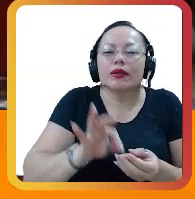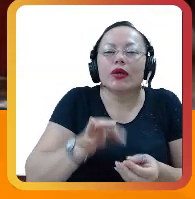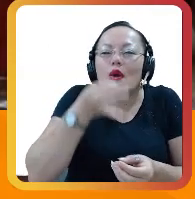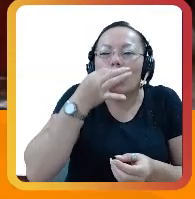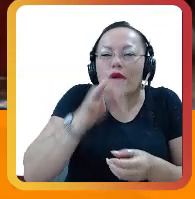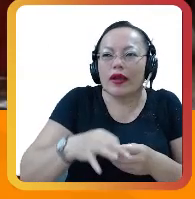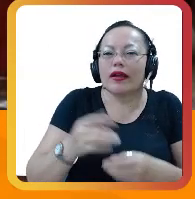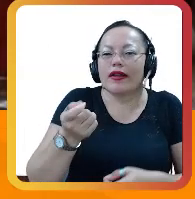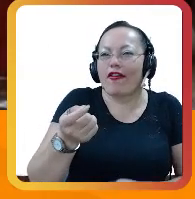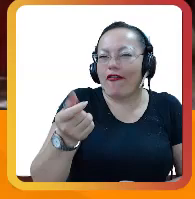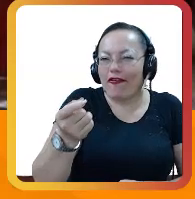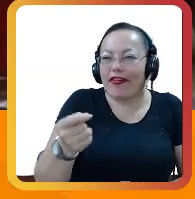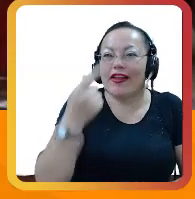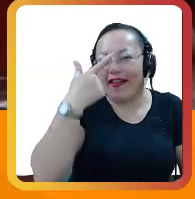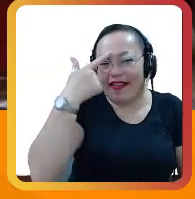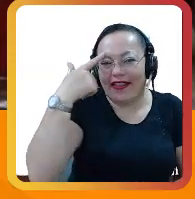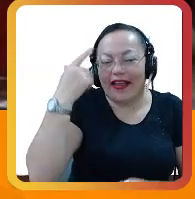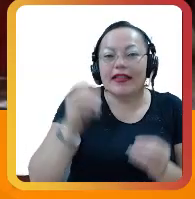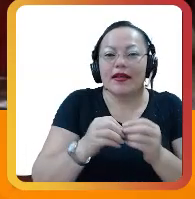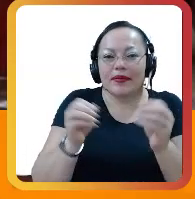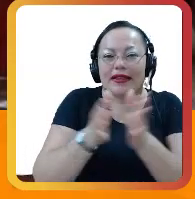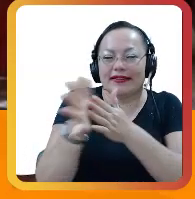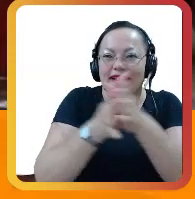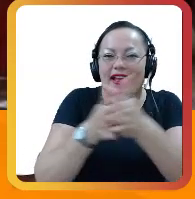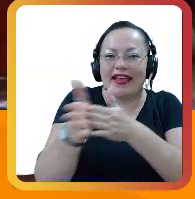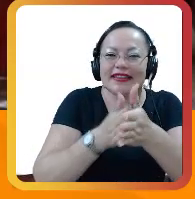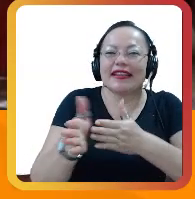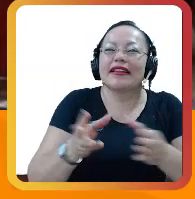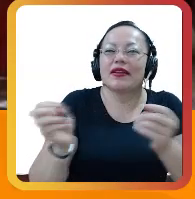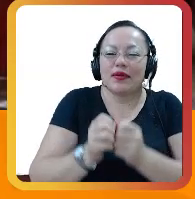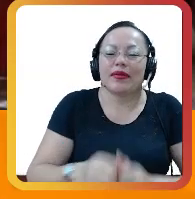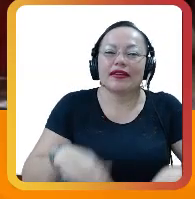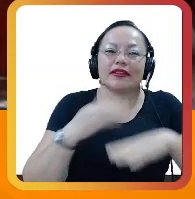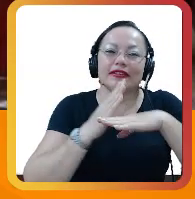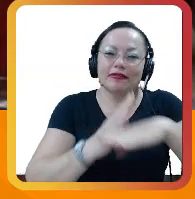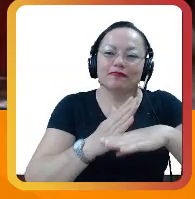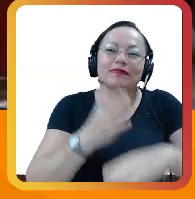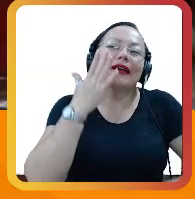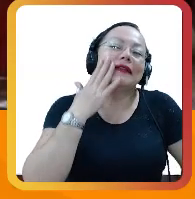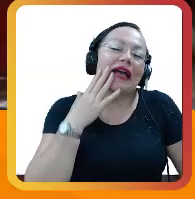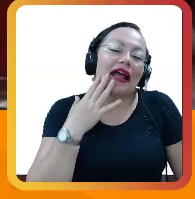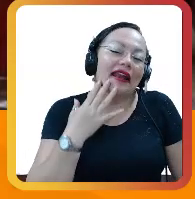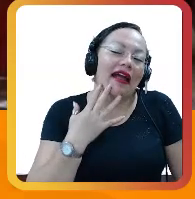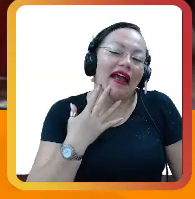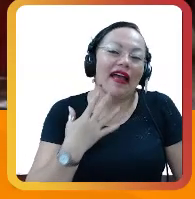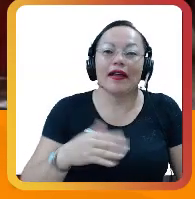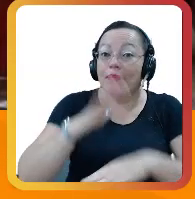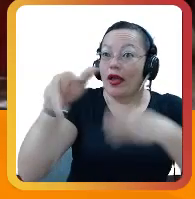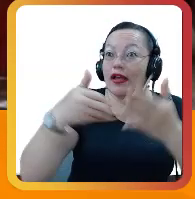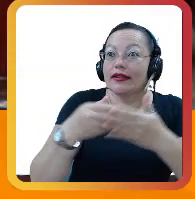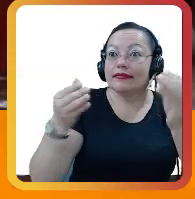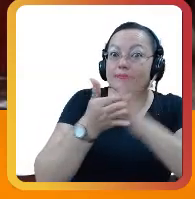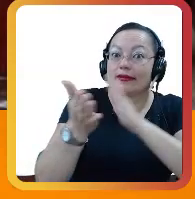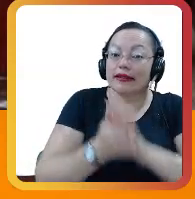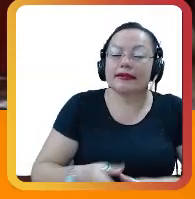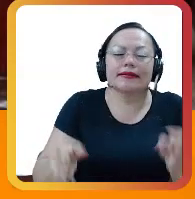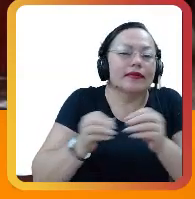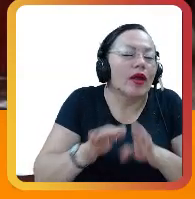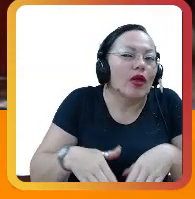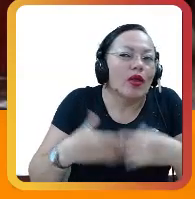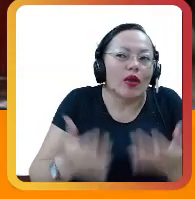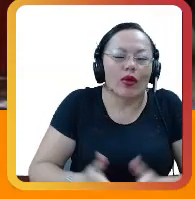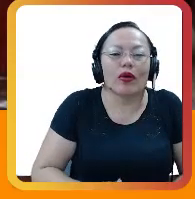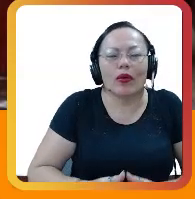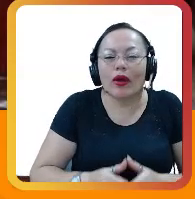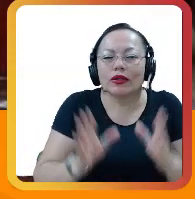los frijoles negros y hasta el chocolate ayudan a combatir la anemia. Entonces todo esto que tiene que ver con lo